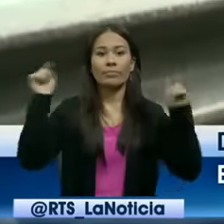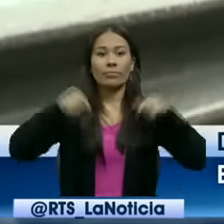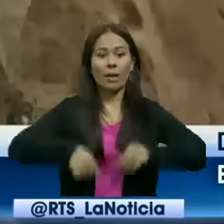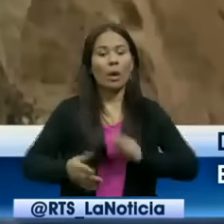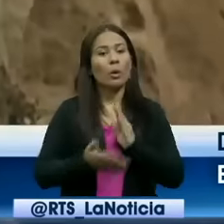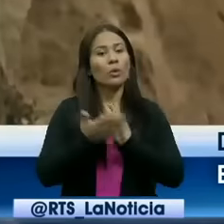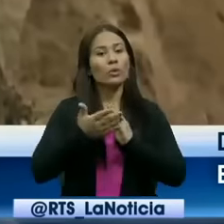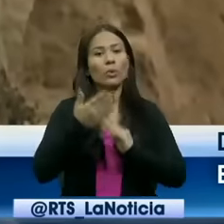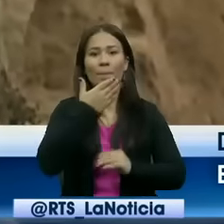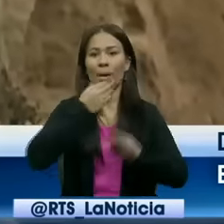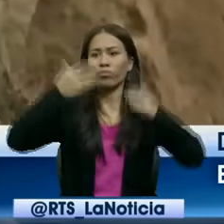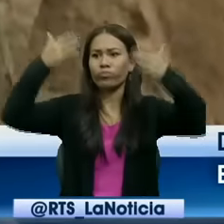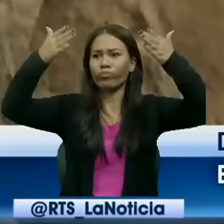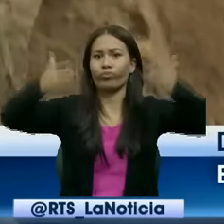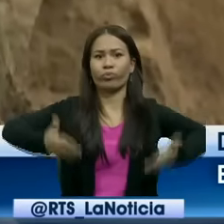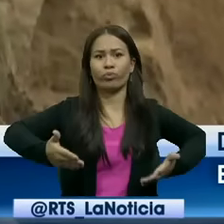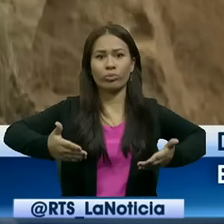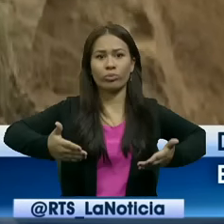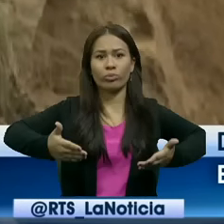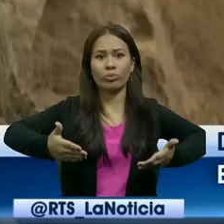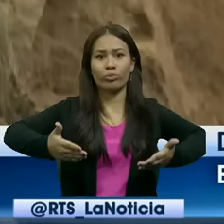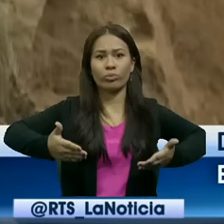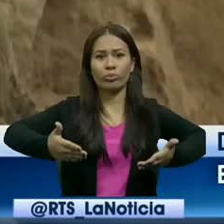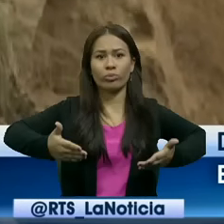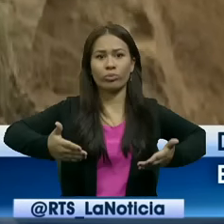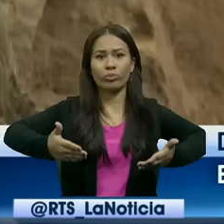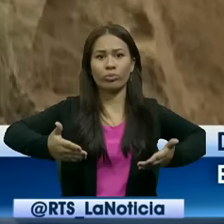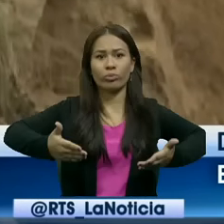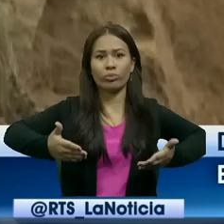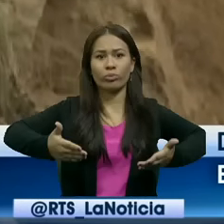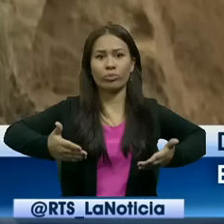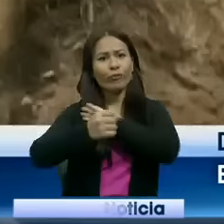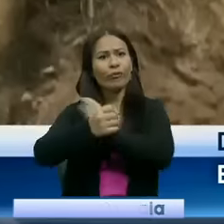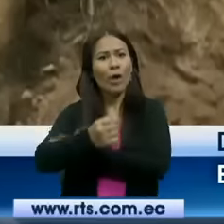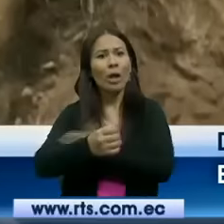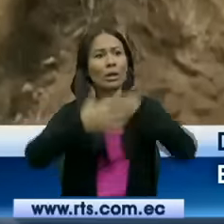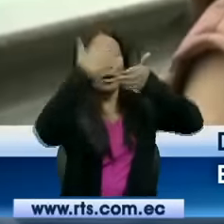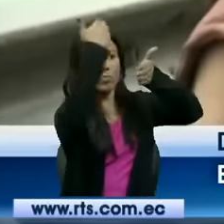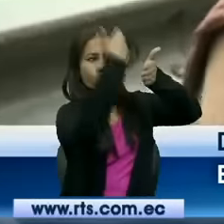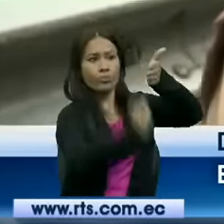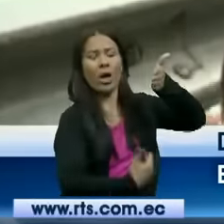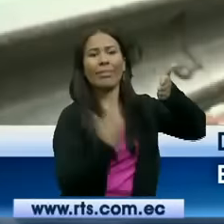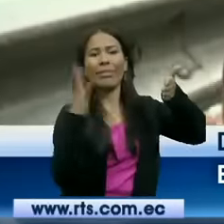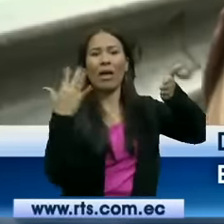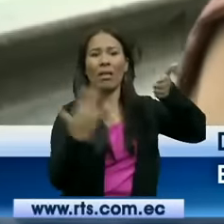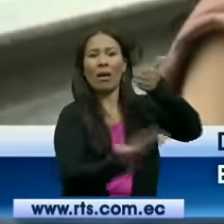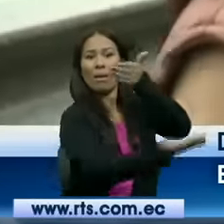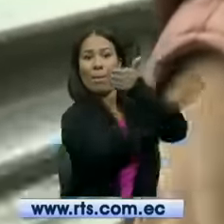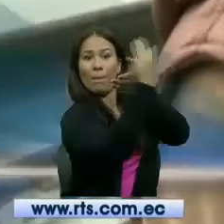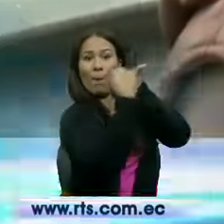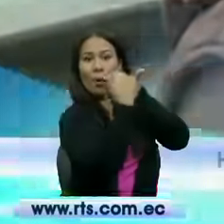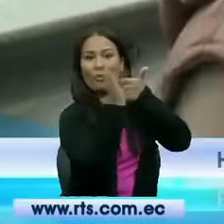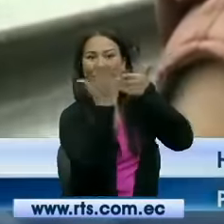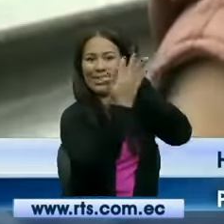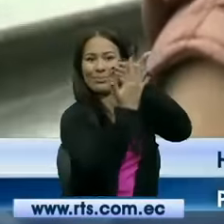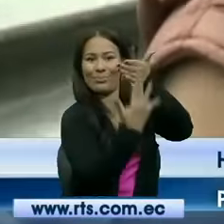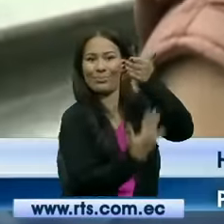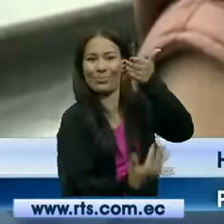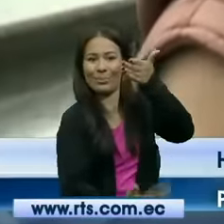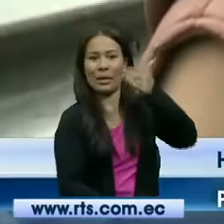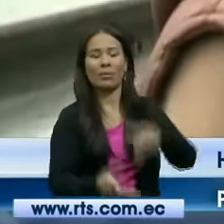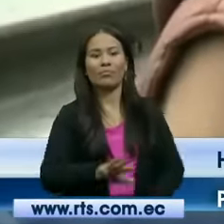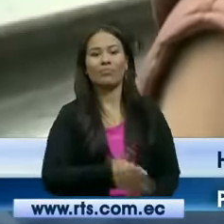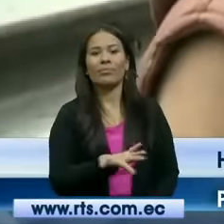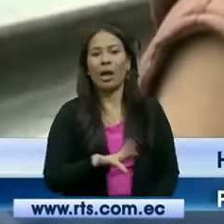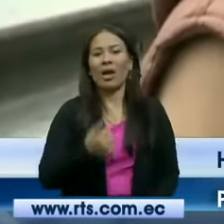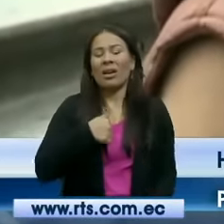construcción de un muro de contención en dicho talud, pero que hasta la fecha nadie hace nada. Se debe estabilizar de ley el talud porque no hay otra